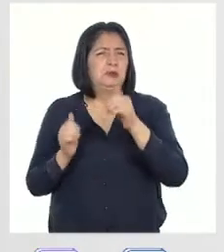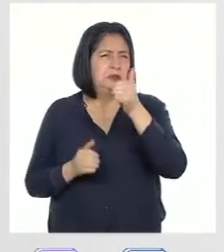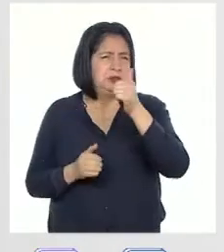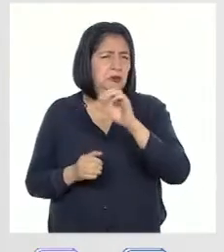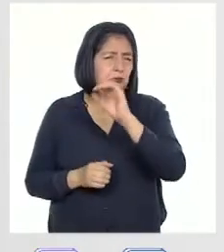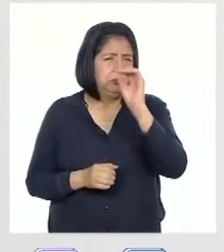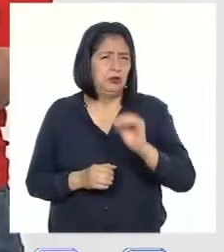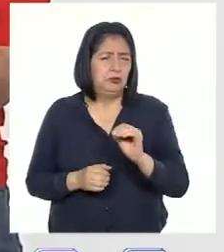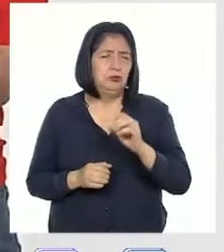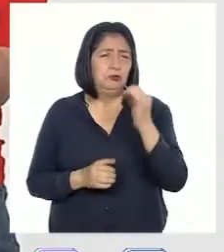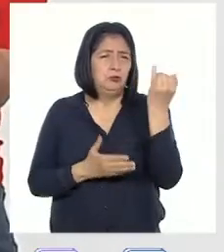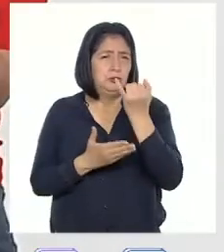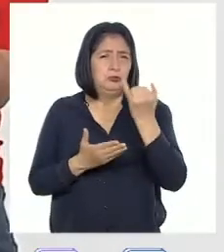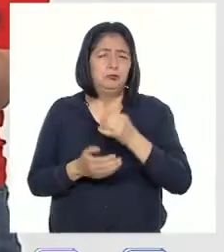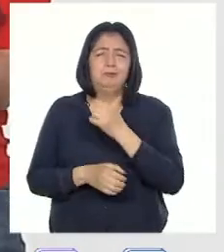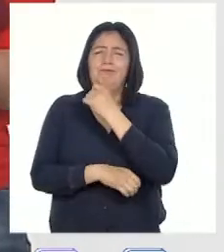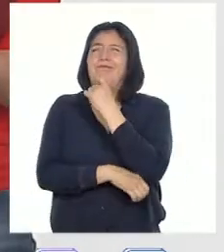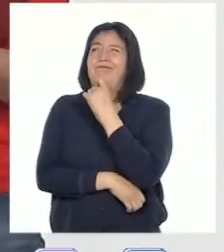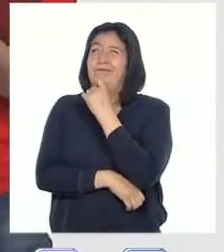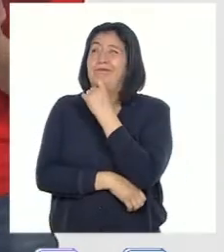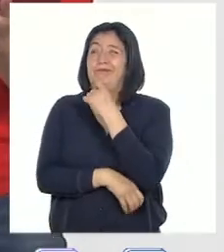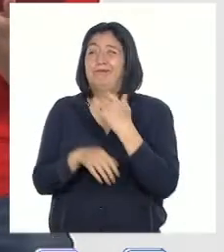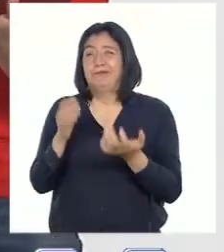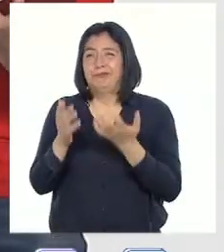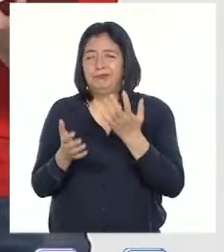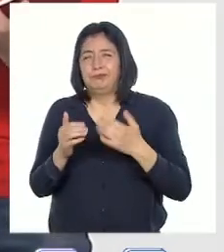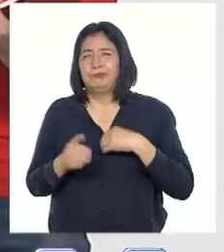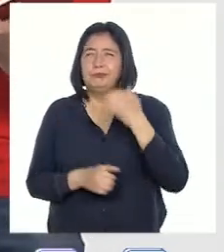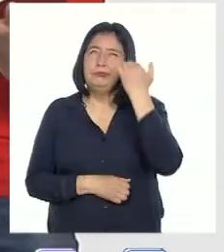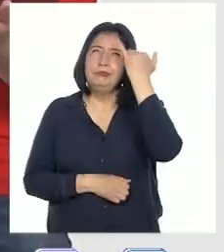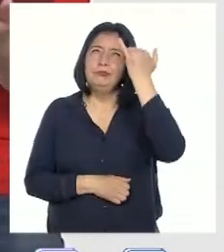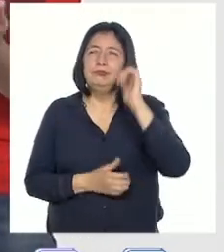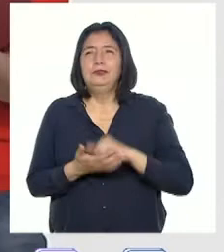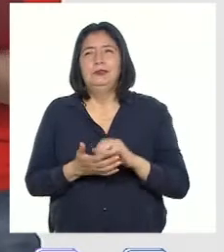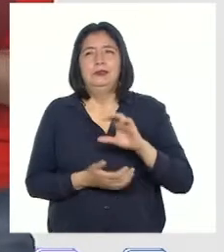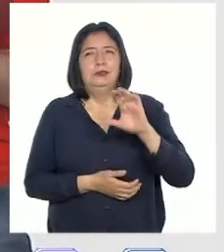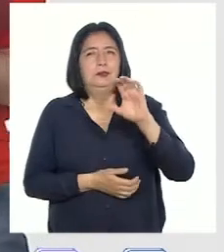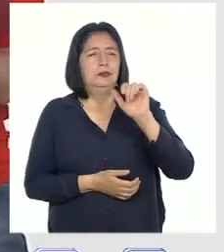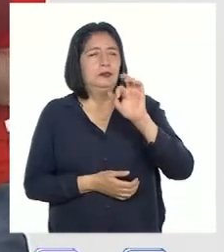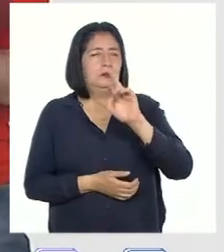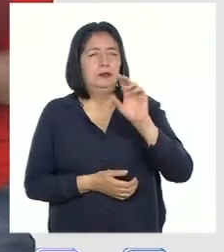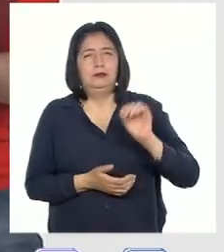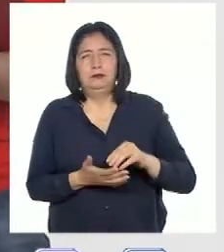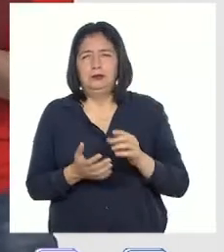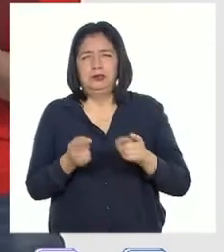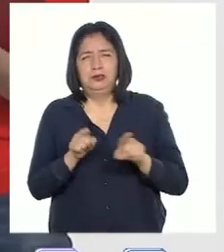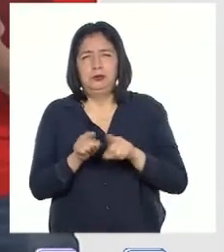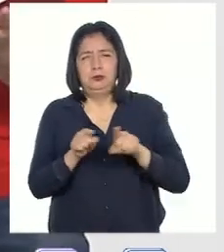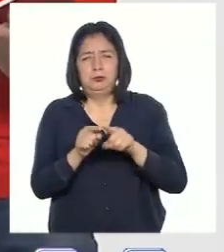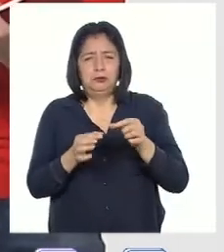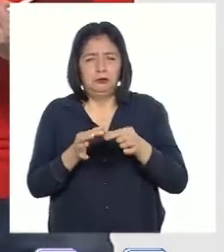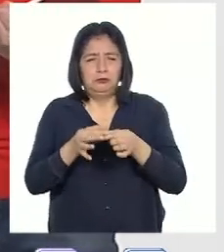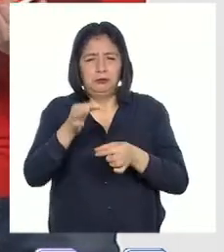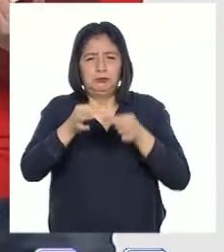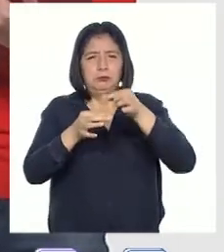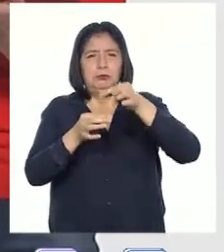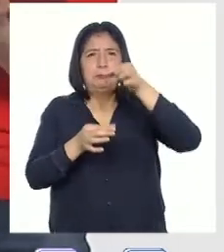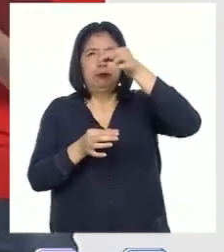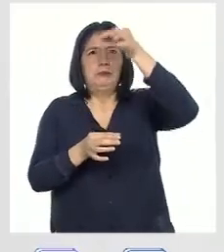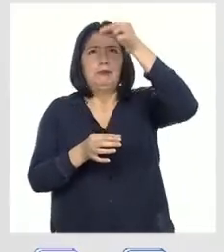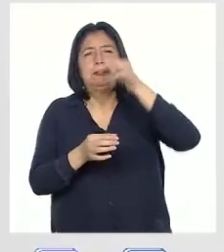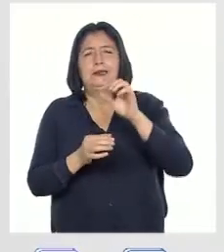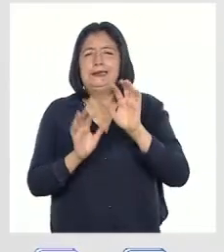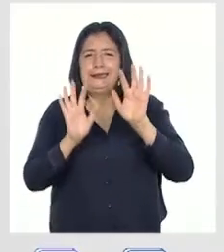10% con un dibujo? A lo mejor puede imaginar que las calorías diarias necesarias son como una torre formada por 10